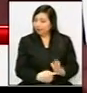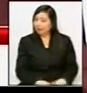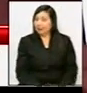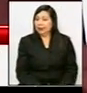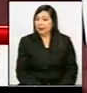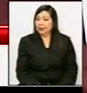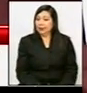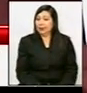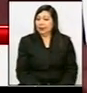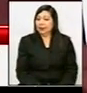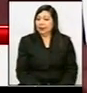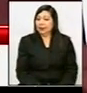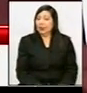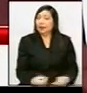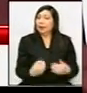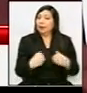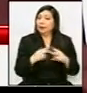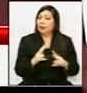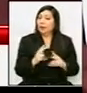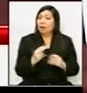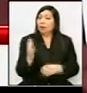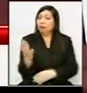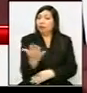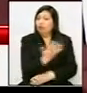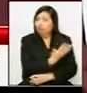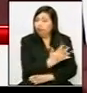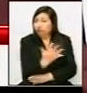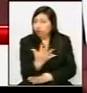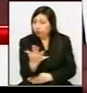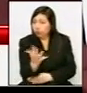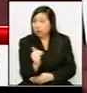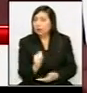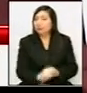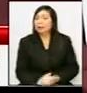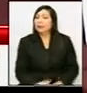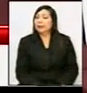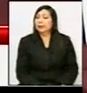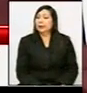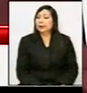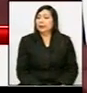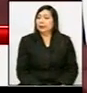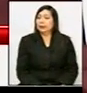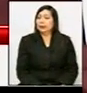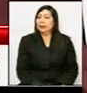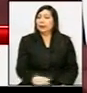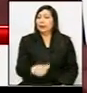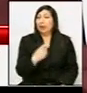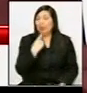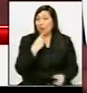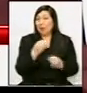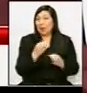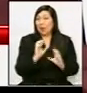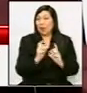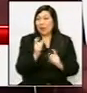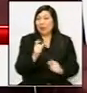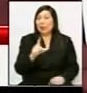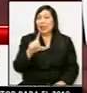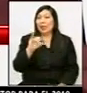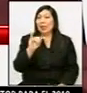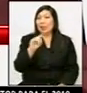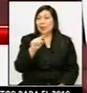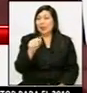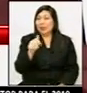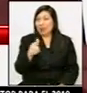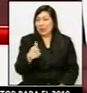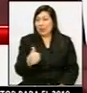es tiene que ver con los bosques, al cual se ha referido el colega Lizana. Se está hablando del número de